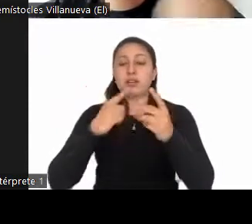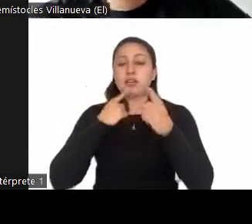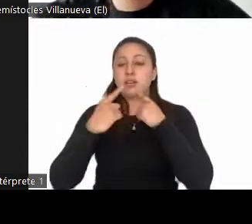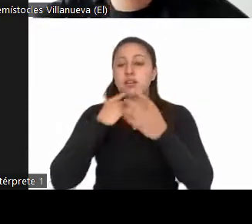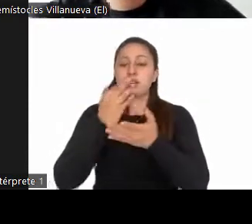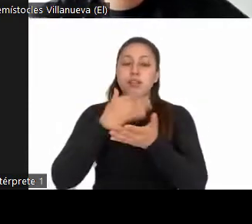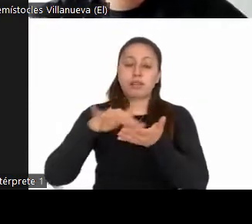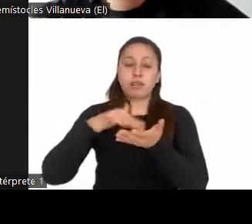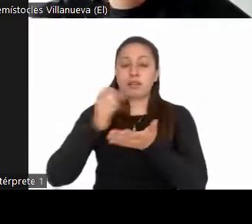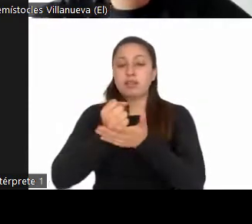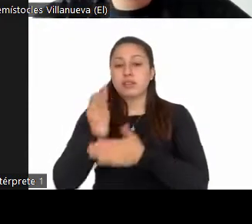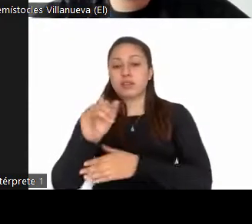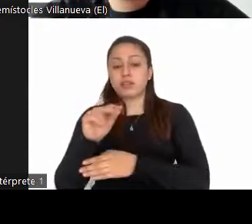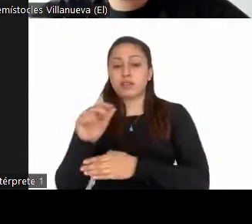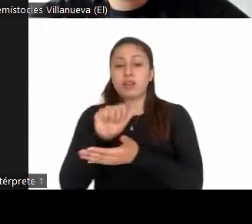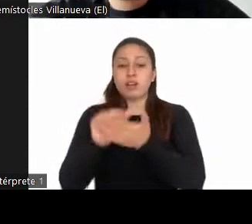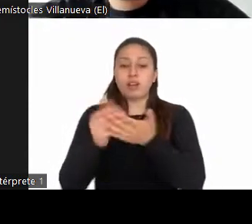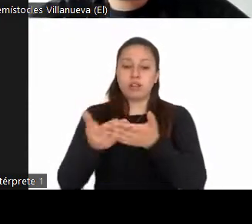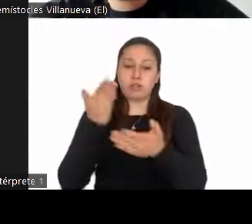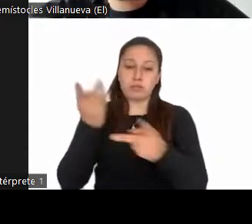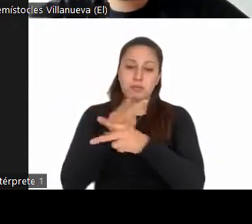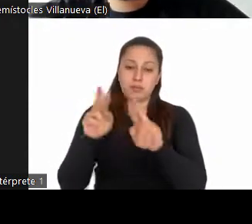aprobación del acta de la sesión anterior.